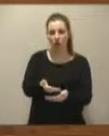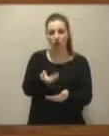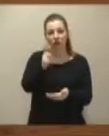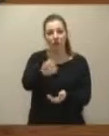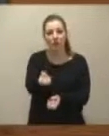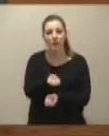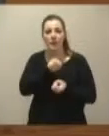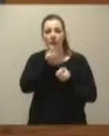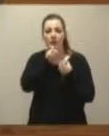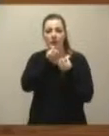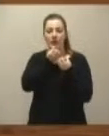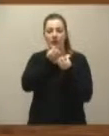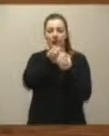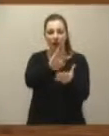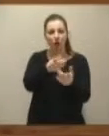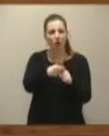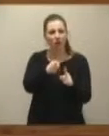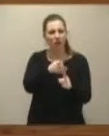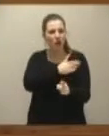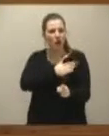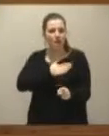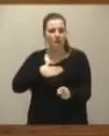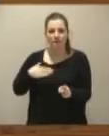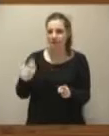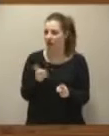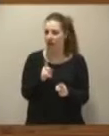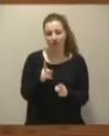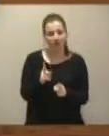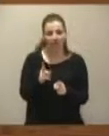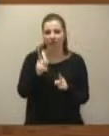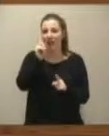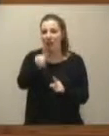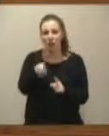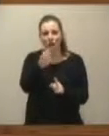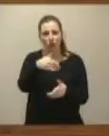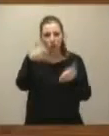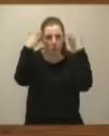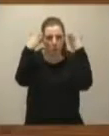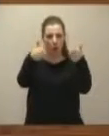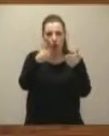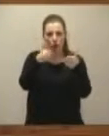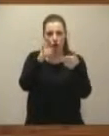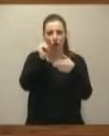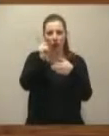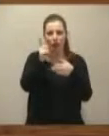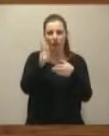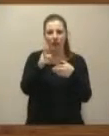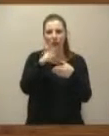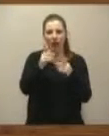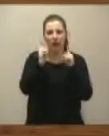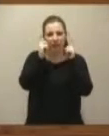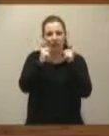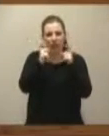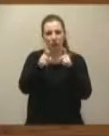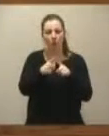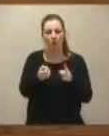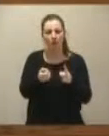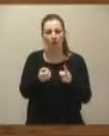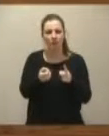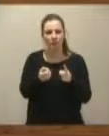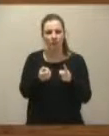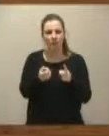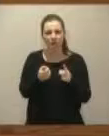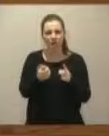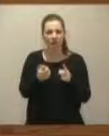declararon desde un primer momento su intención de no hacerlo, que se dedicaron única y exclusivamente a tratar de deslegitimar por todos los medios